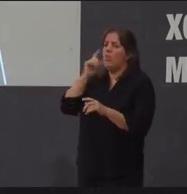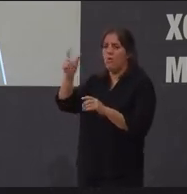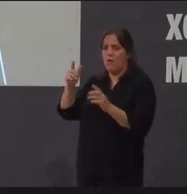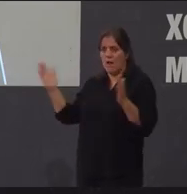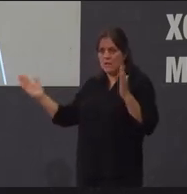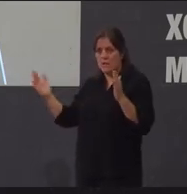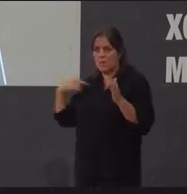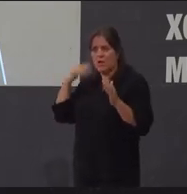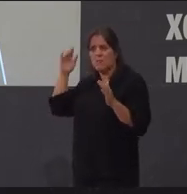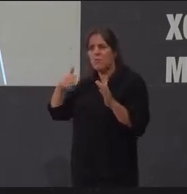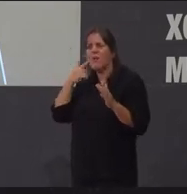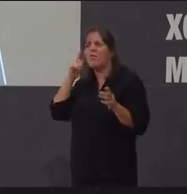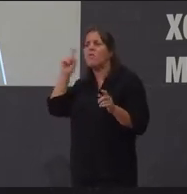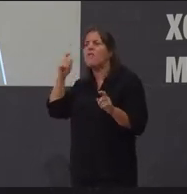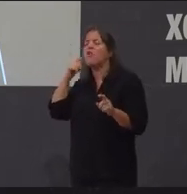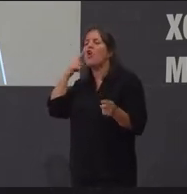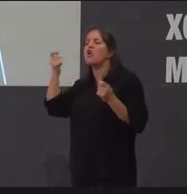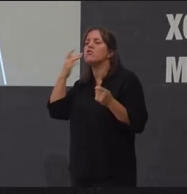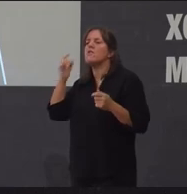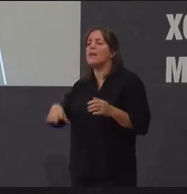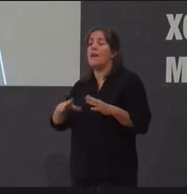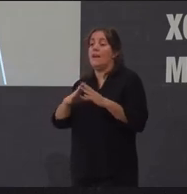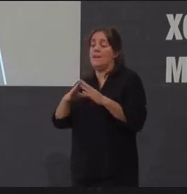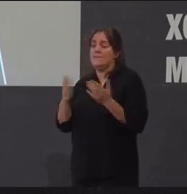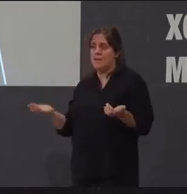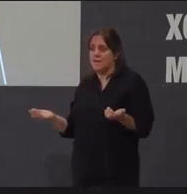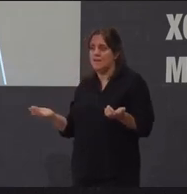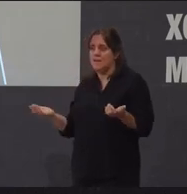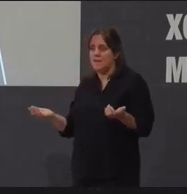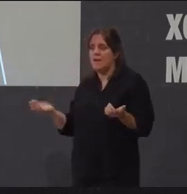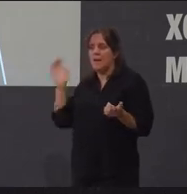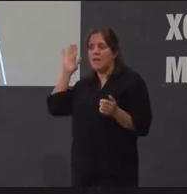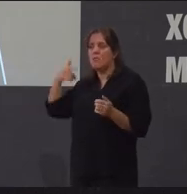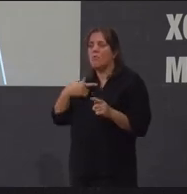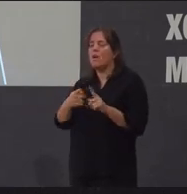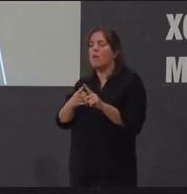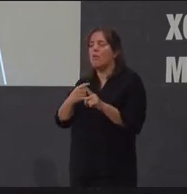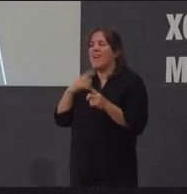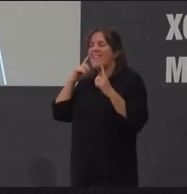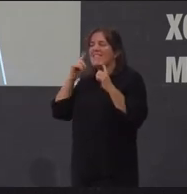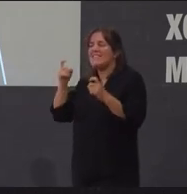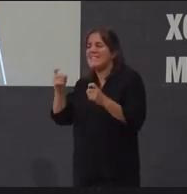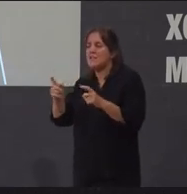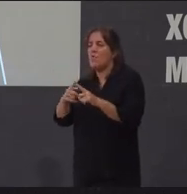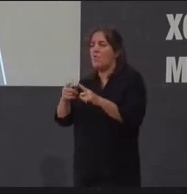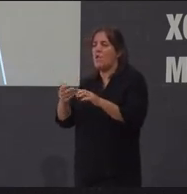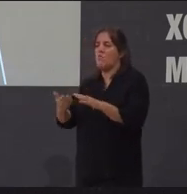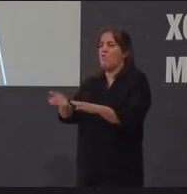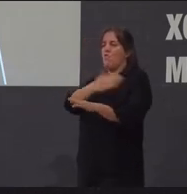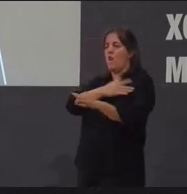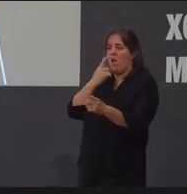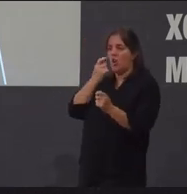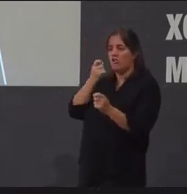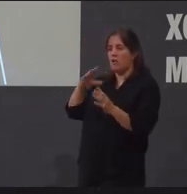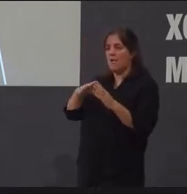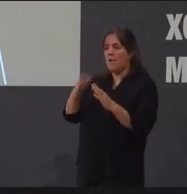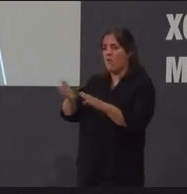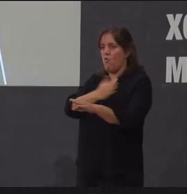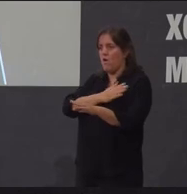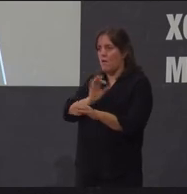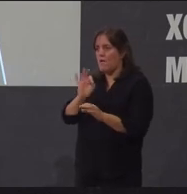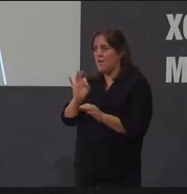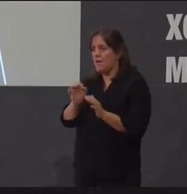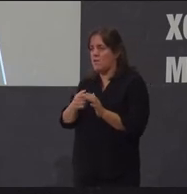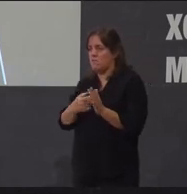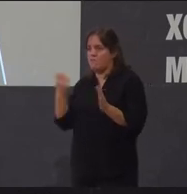estaba controlada pola Igrexa. O intento da República vai ser quitarlle o control da educación á Igrexa, pero seguía